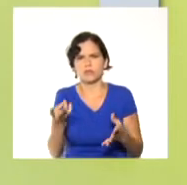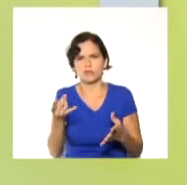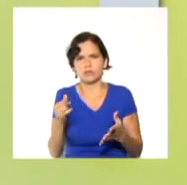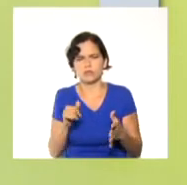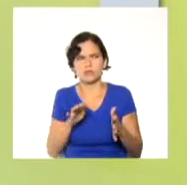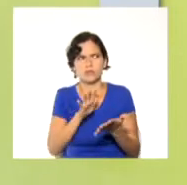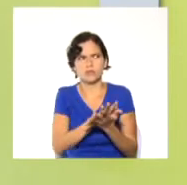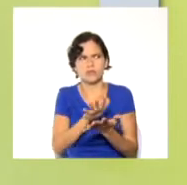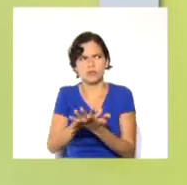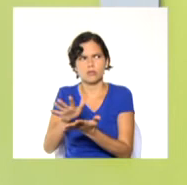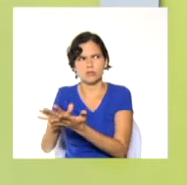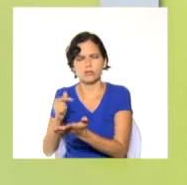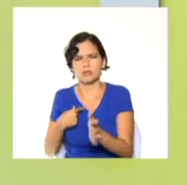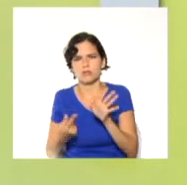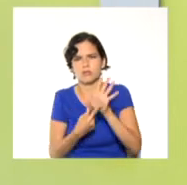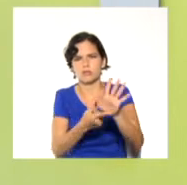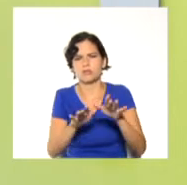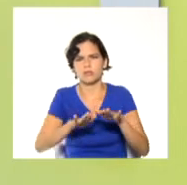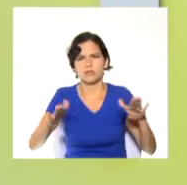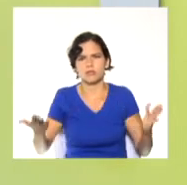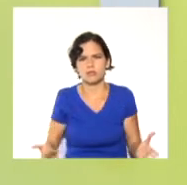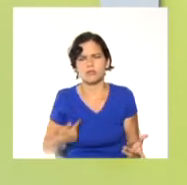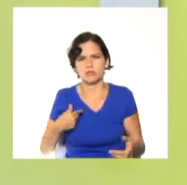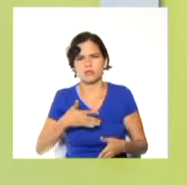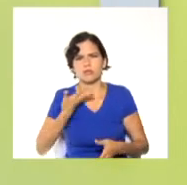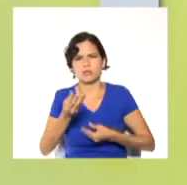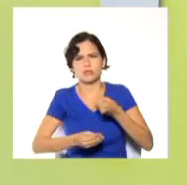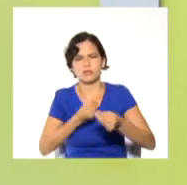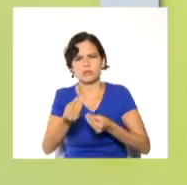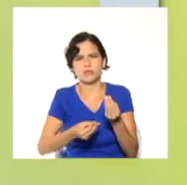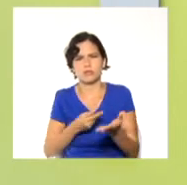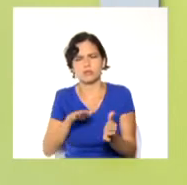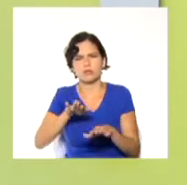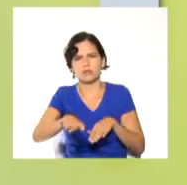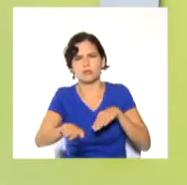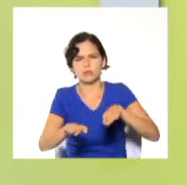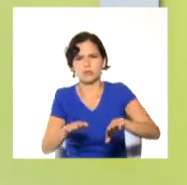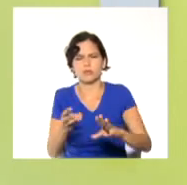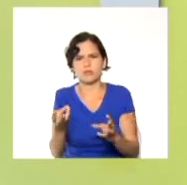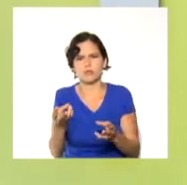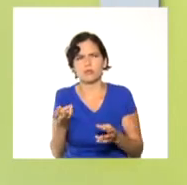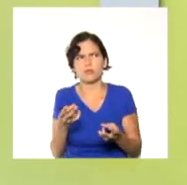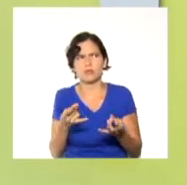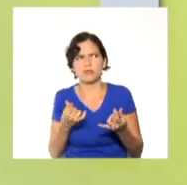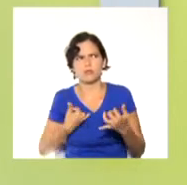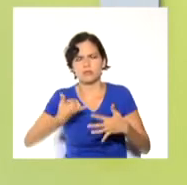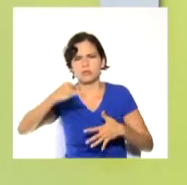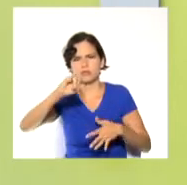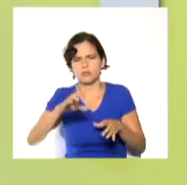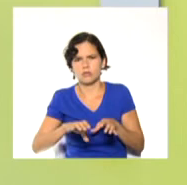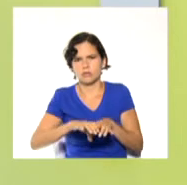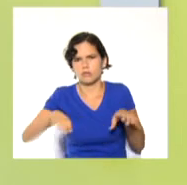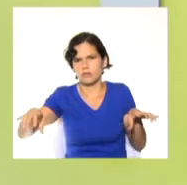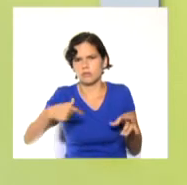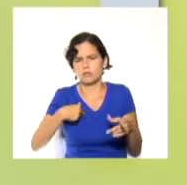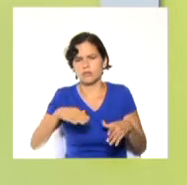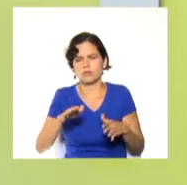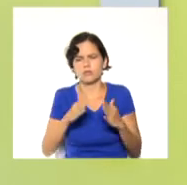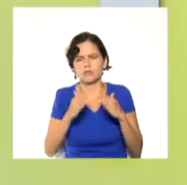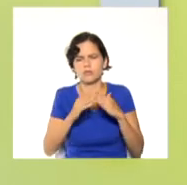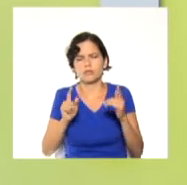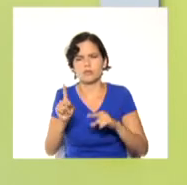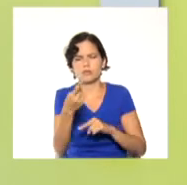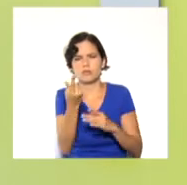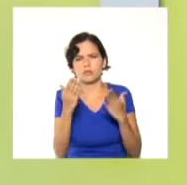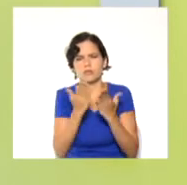de palmas representará la superficie. Lo mismo podemos hacer con los pies, contar cuántos pies hay en el pasillo de nuestra casa, por ejemplo. Una vez